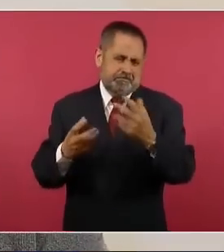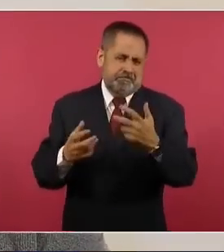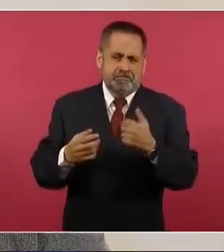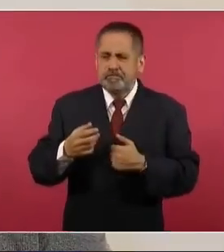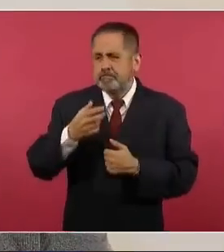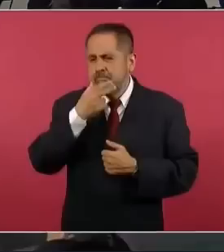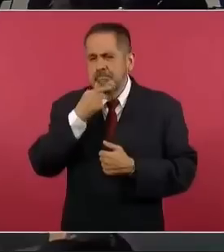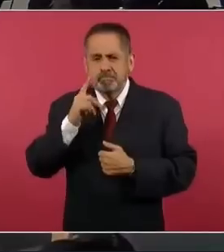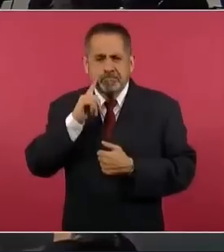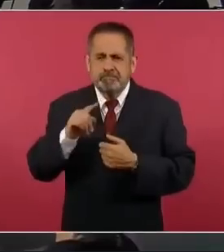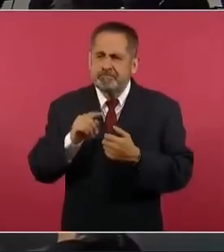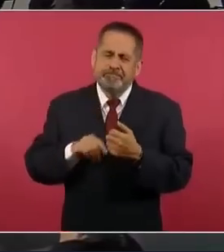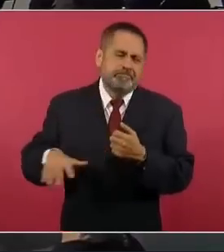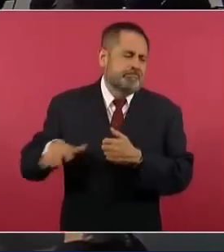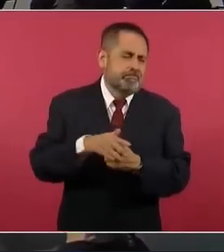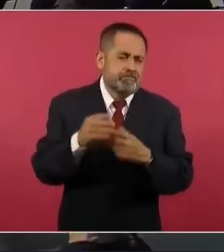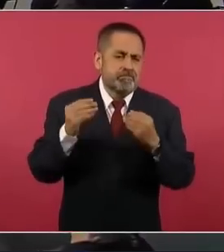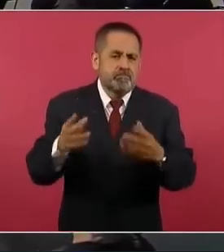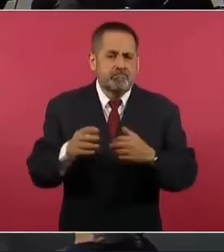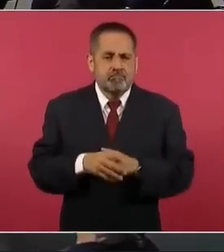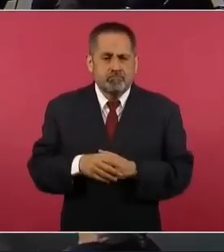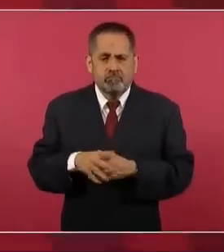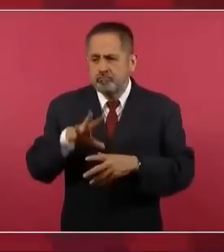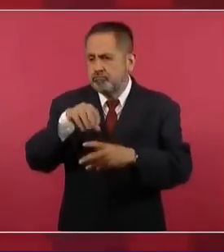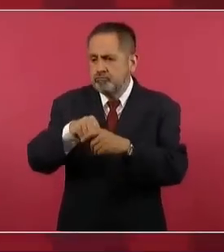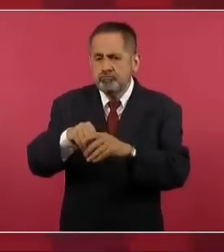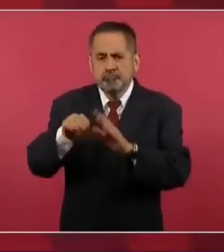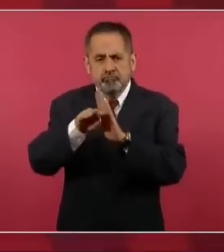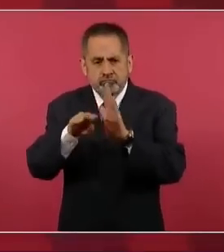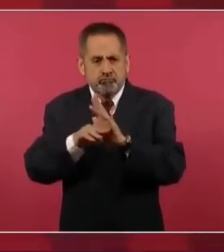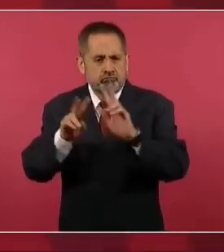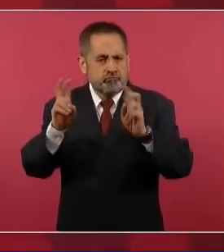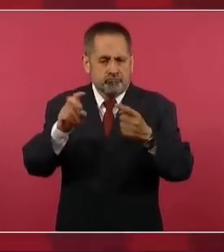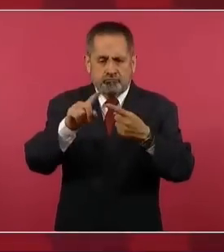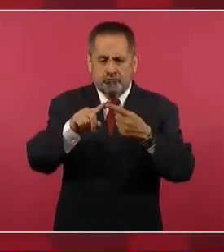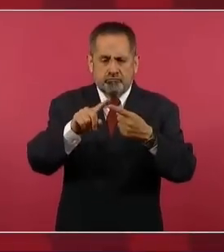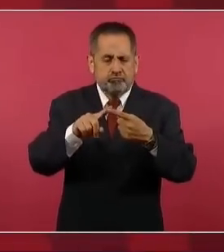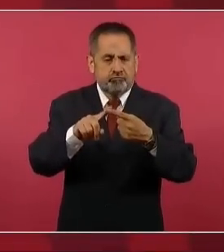maestras y maestros, contenidos educativos.